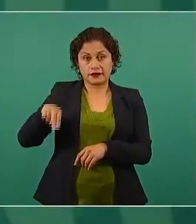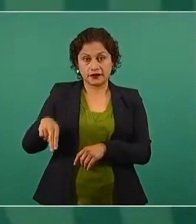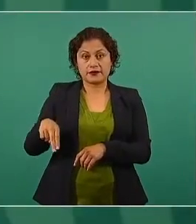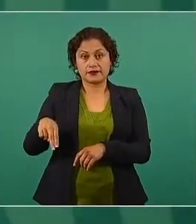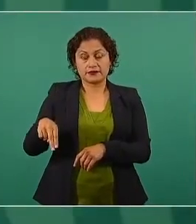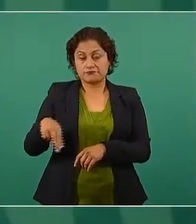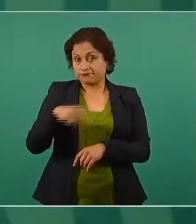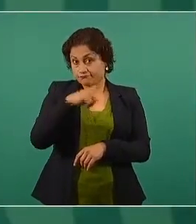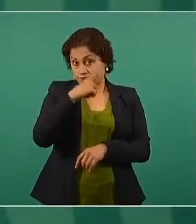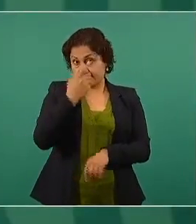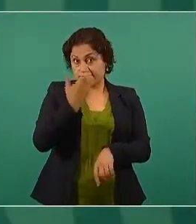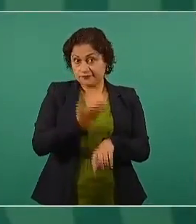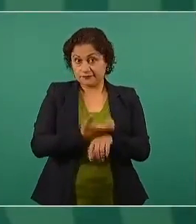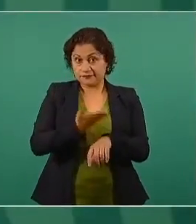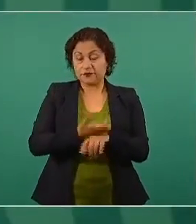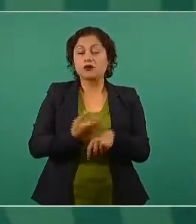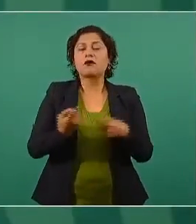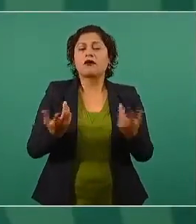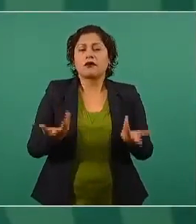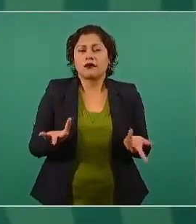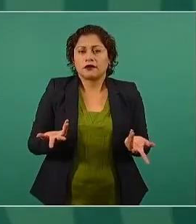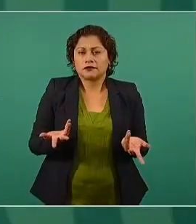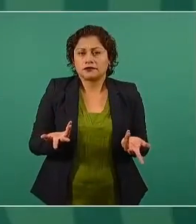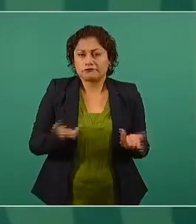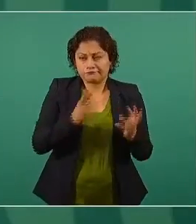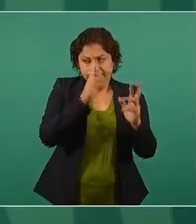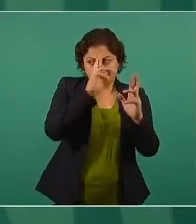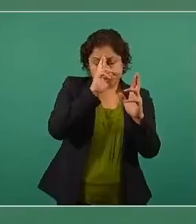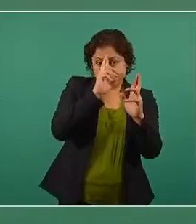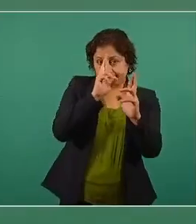en ese sentido de ser respetuosos